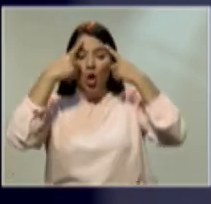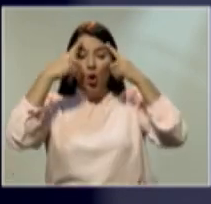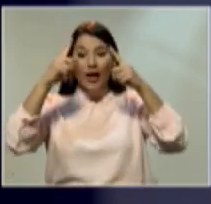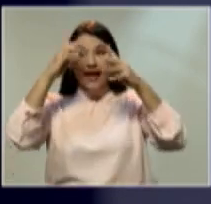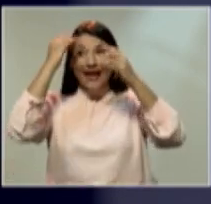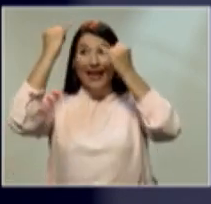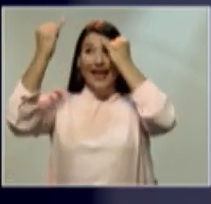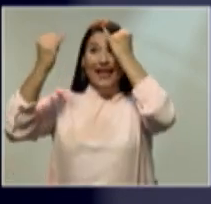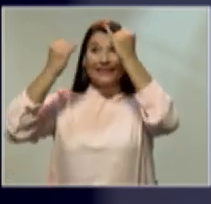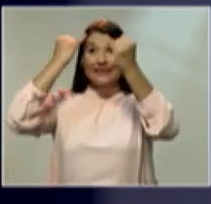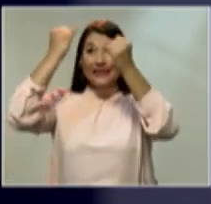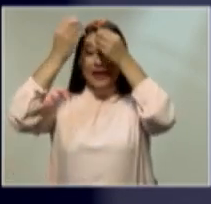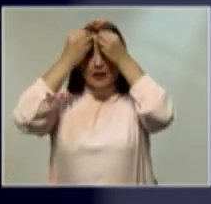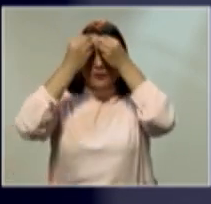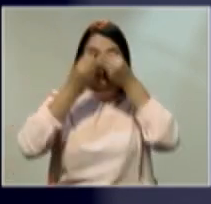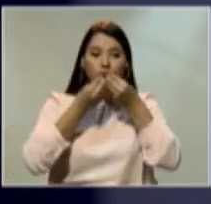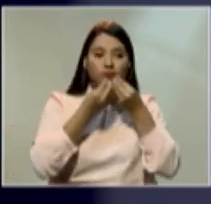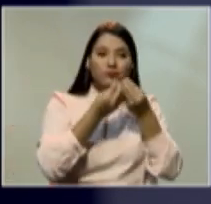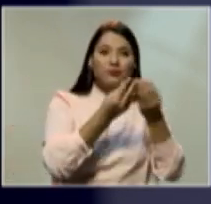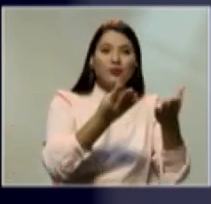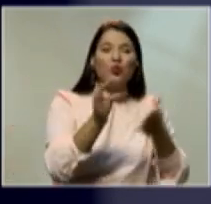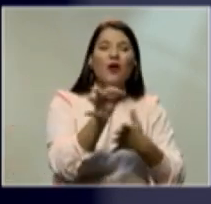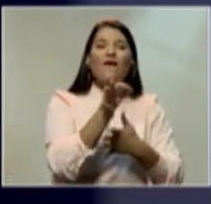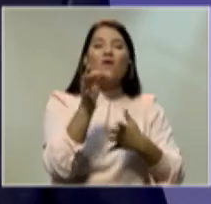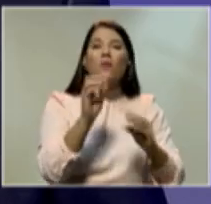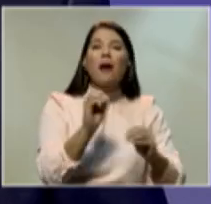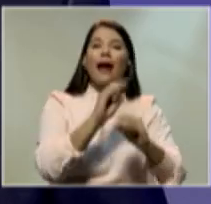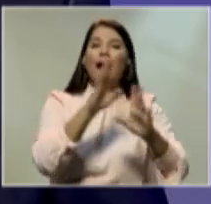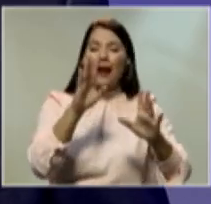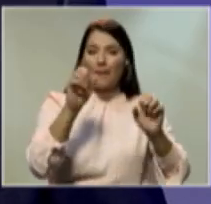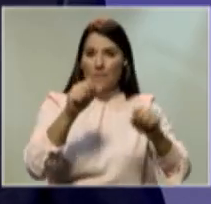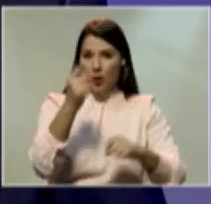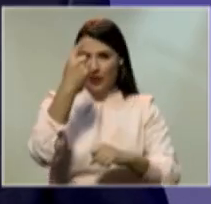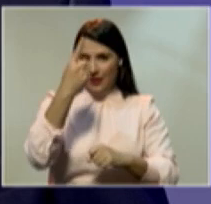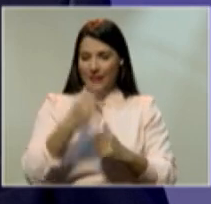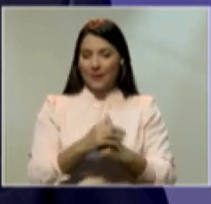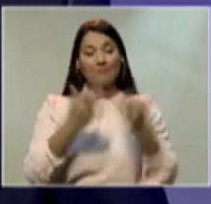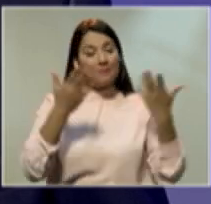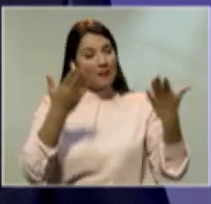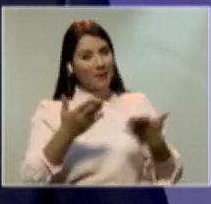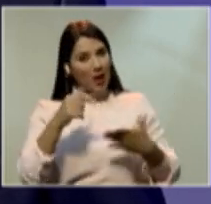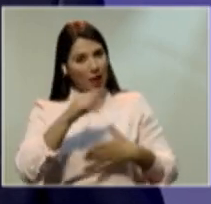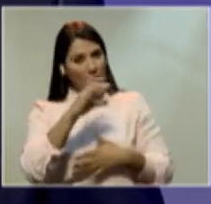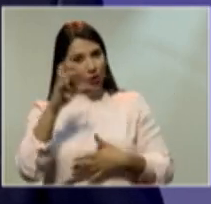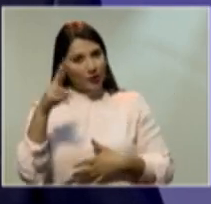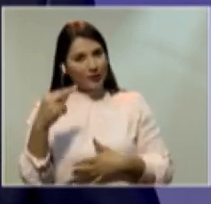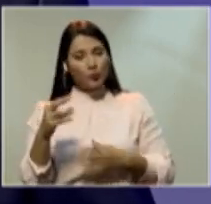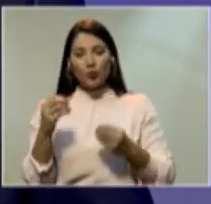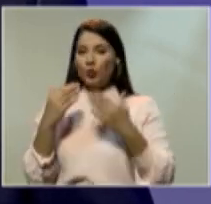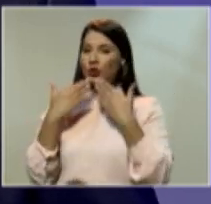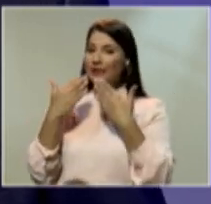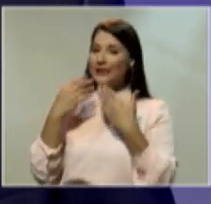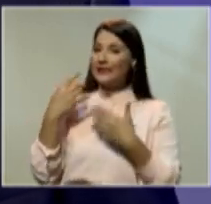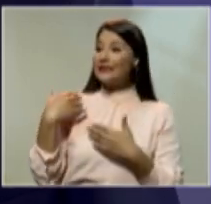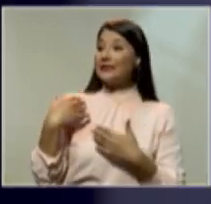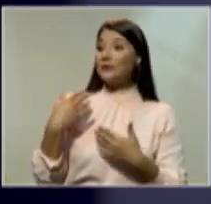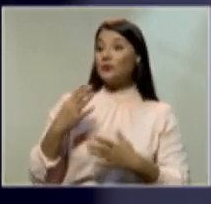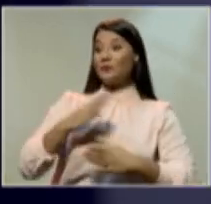comprensible. Bienvenido, Gustavo, al set de Costa Rica Noticias. Muchas gracias, Ernesto. Encantado de estar en la televisión